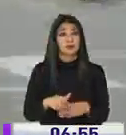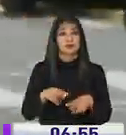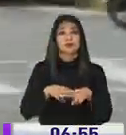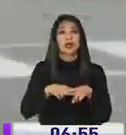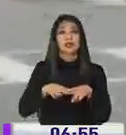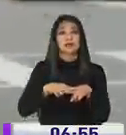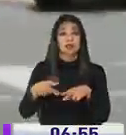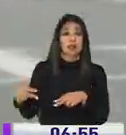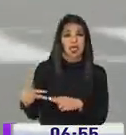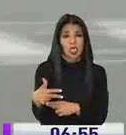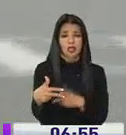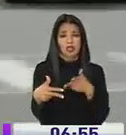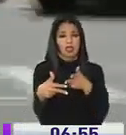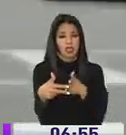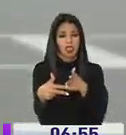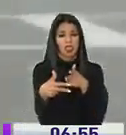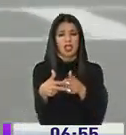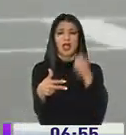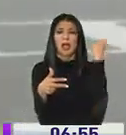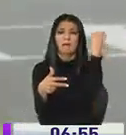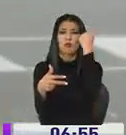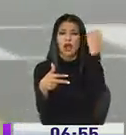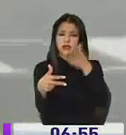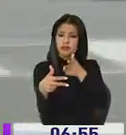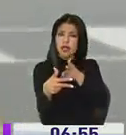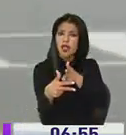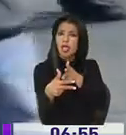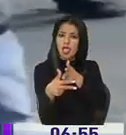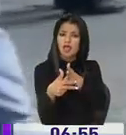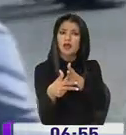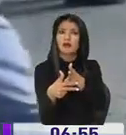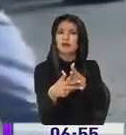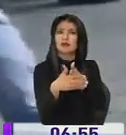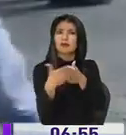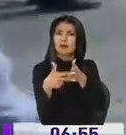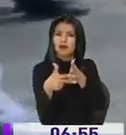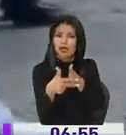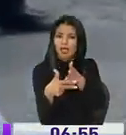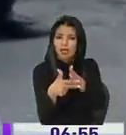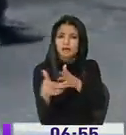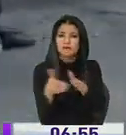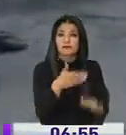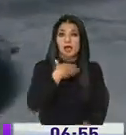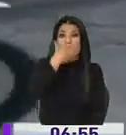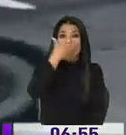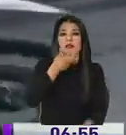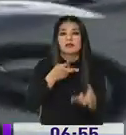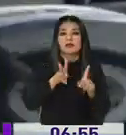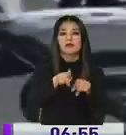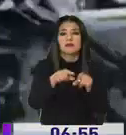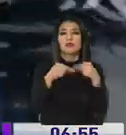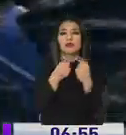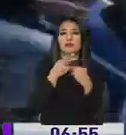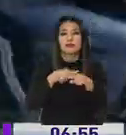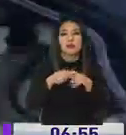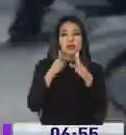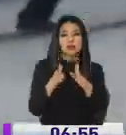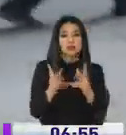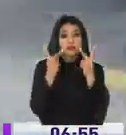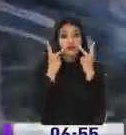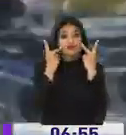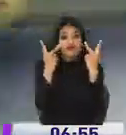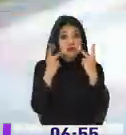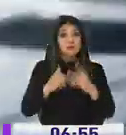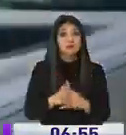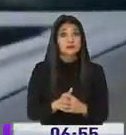no deja transitar a la ambulancia cerrándole el paso mientras que en ambato también un grupo de taxistas durante él y optaron